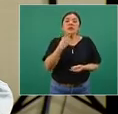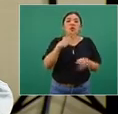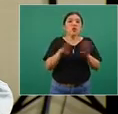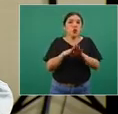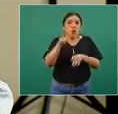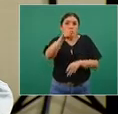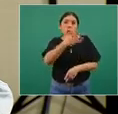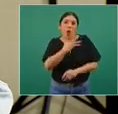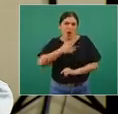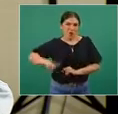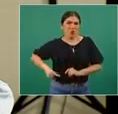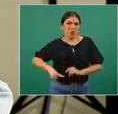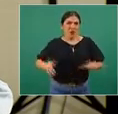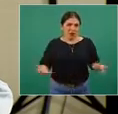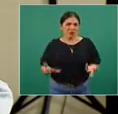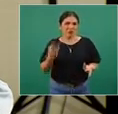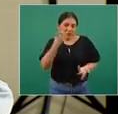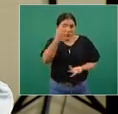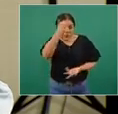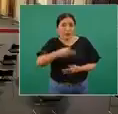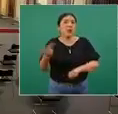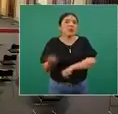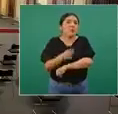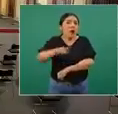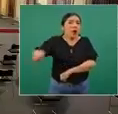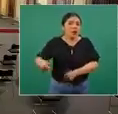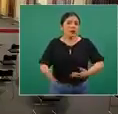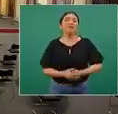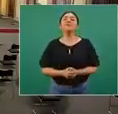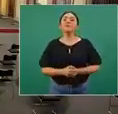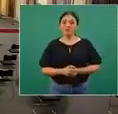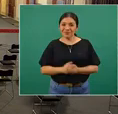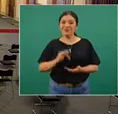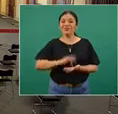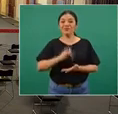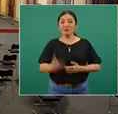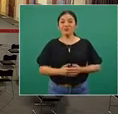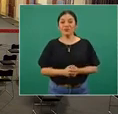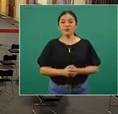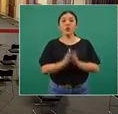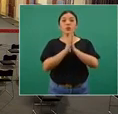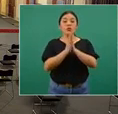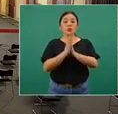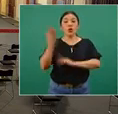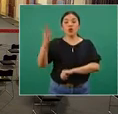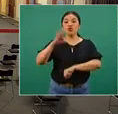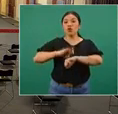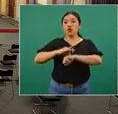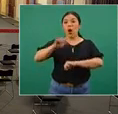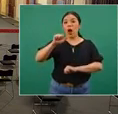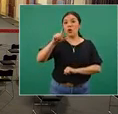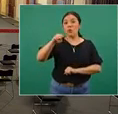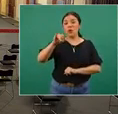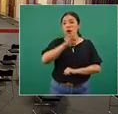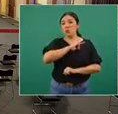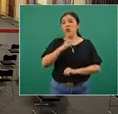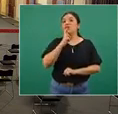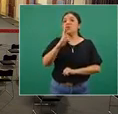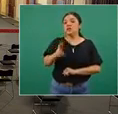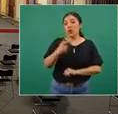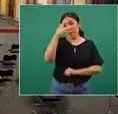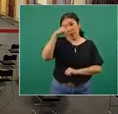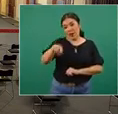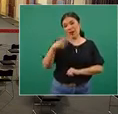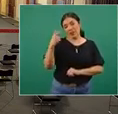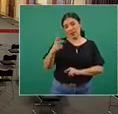tienen. Entonces, pues bueno, saber qué con ello. Muchas gracias. Le pediríamos al doctor Alomía si nos puede ayudar con